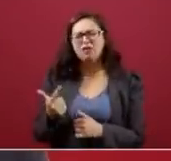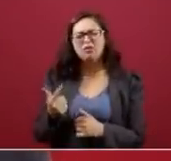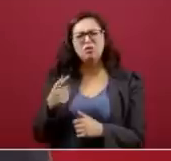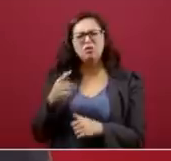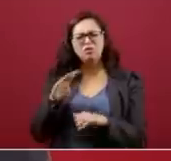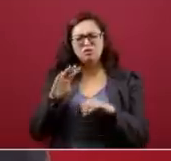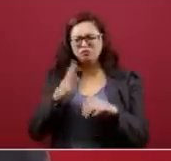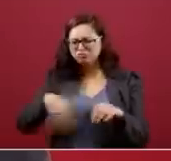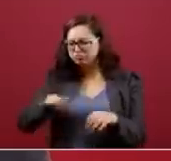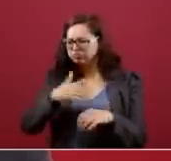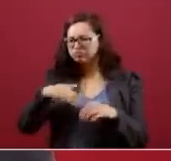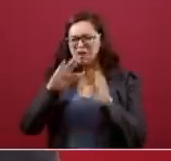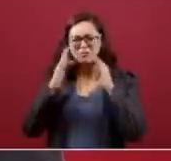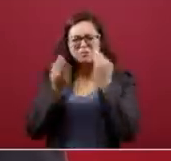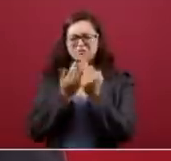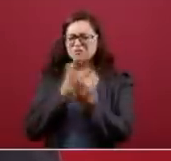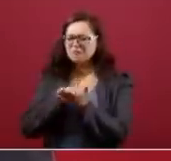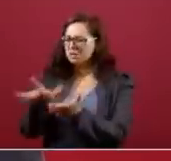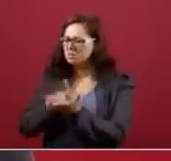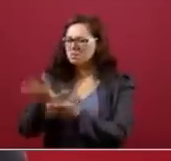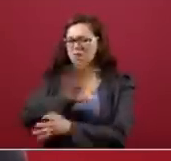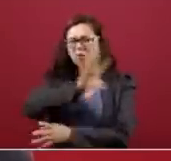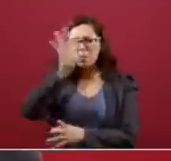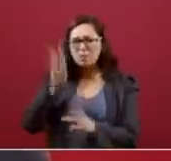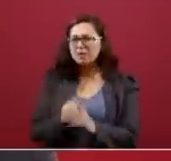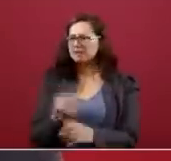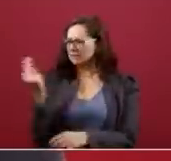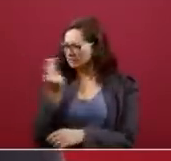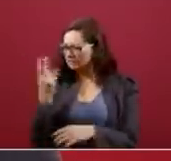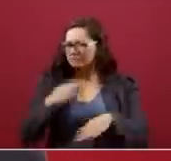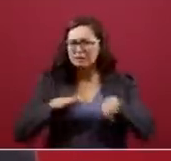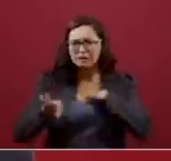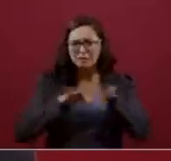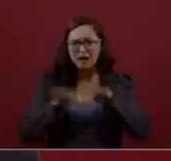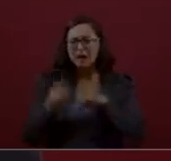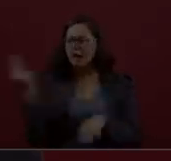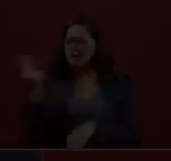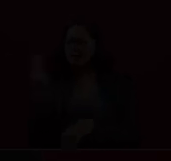lo que requieran. Con información de Verónica Torres Lizama, Notimex.